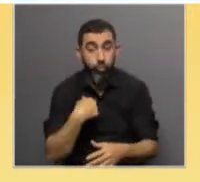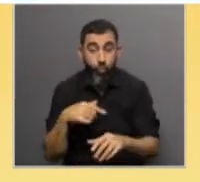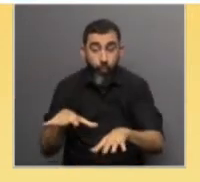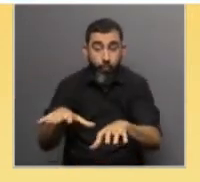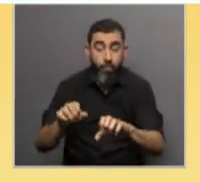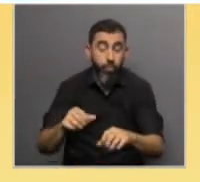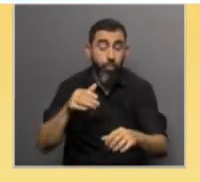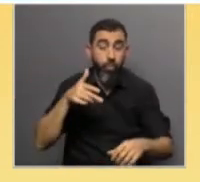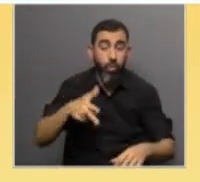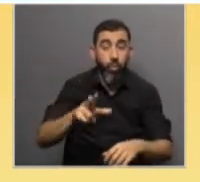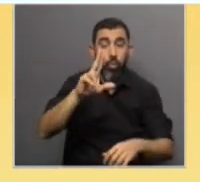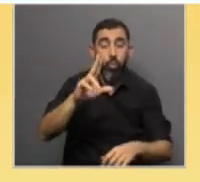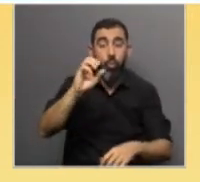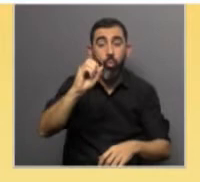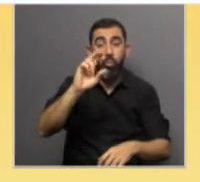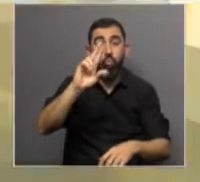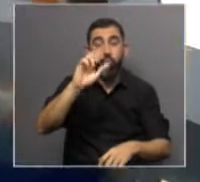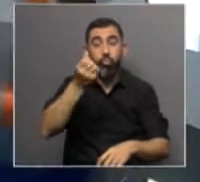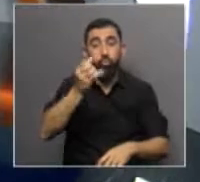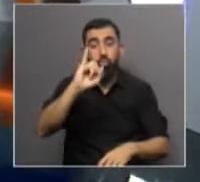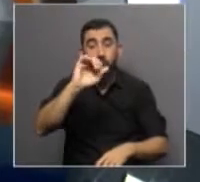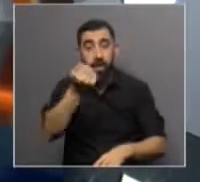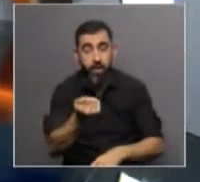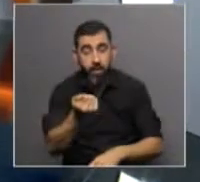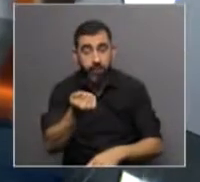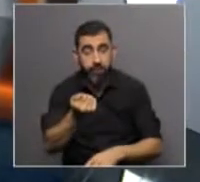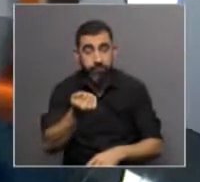que es Ushuaia, Tierra del Fuego, tenemos